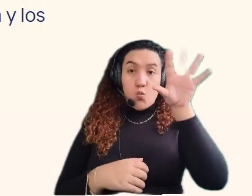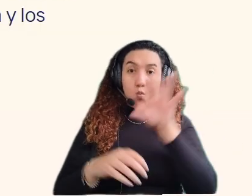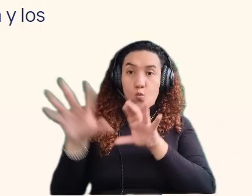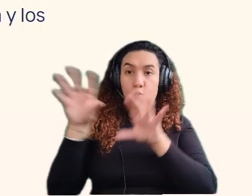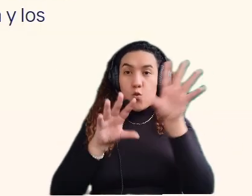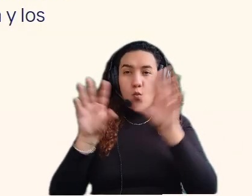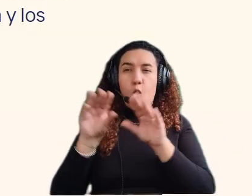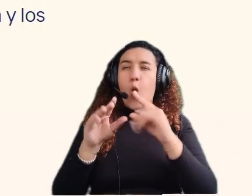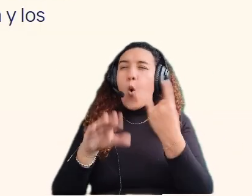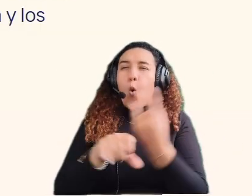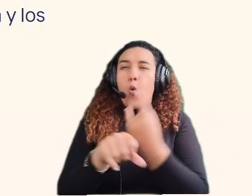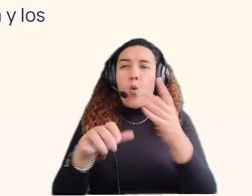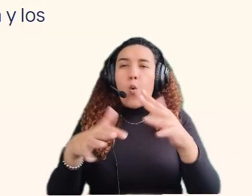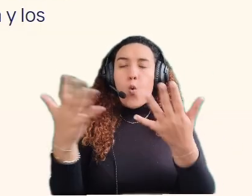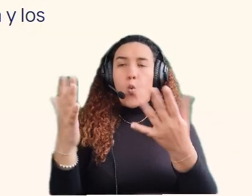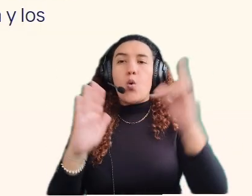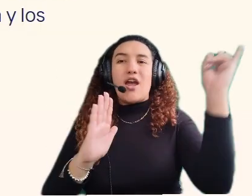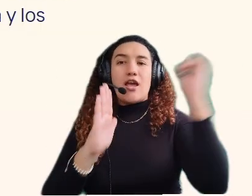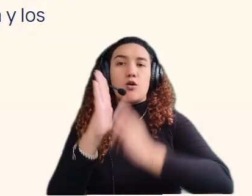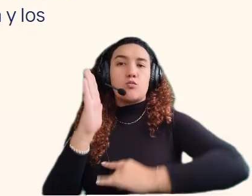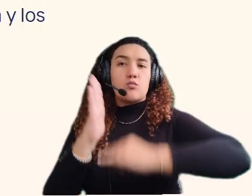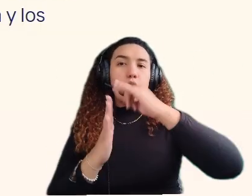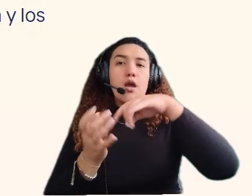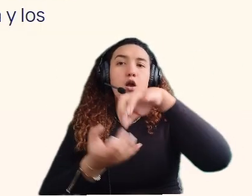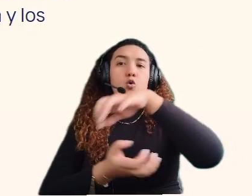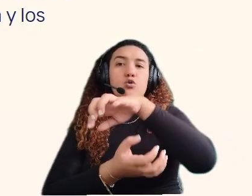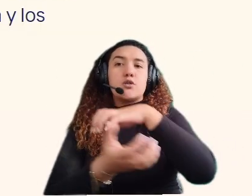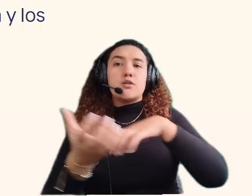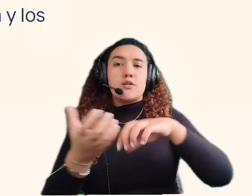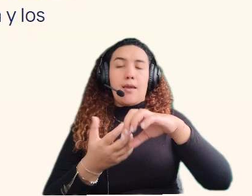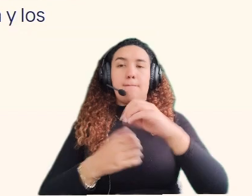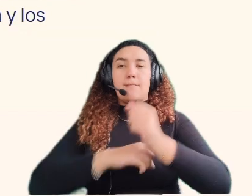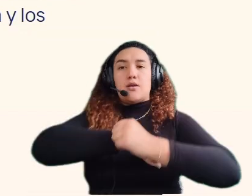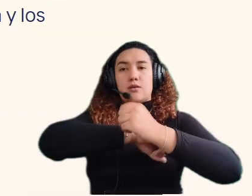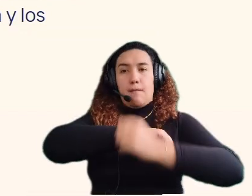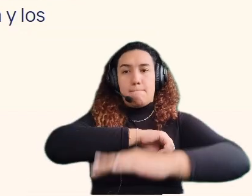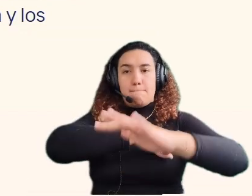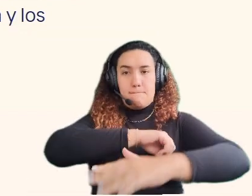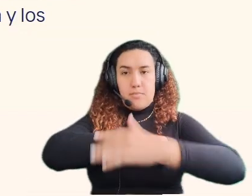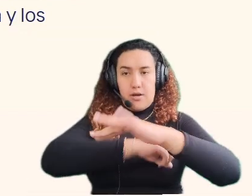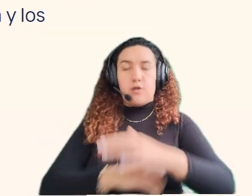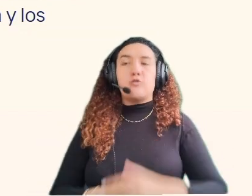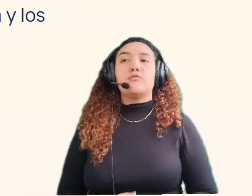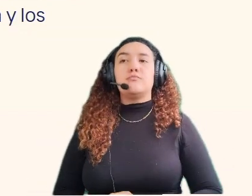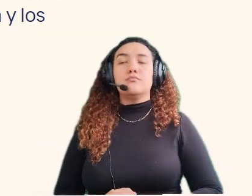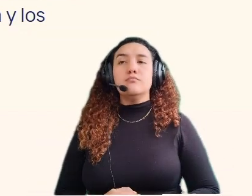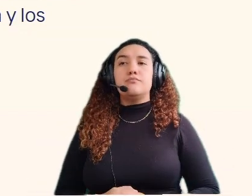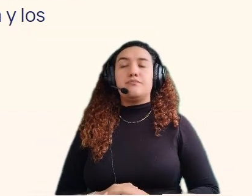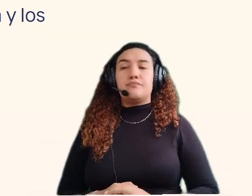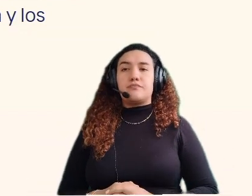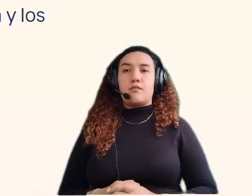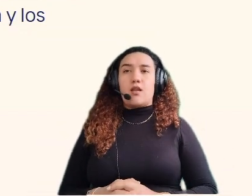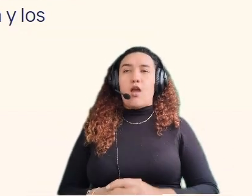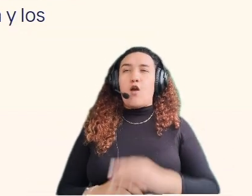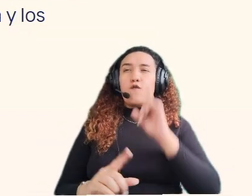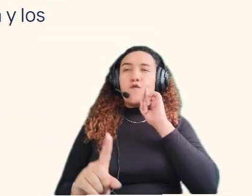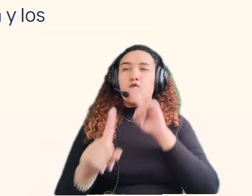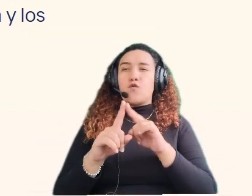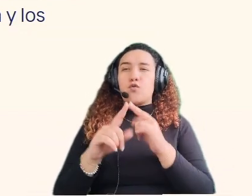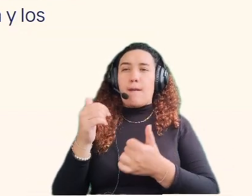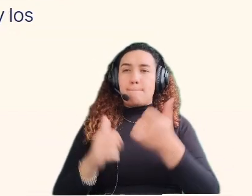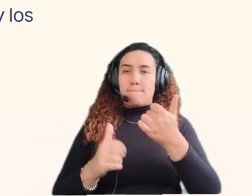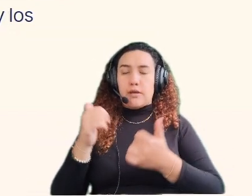del dióxido de carbono mediante la fotosíntesis de los ecosistemas marinos. Y nuestro fundamento,